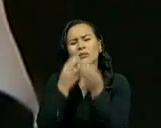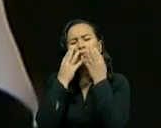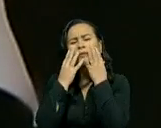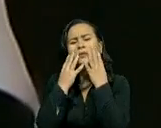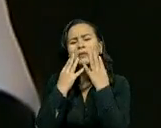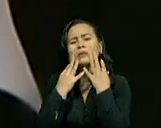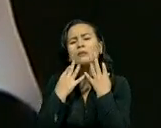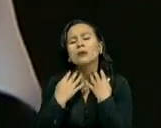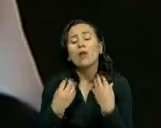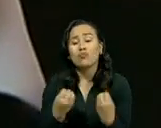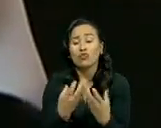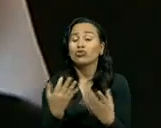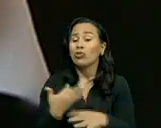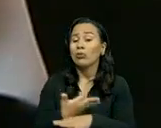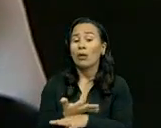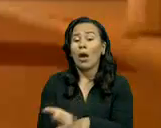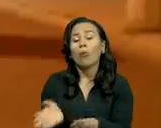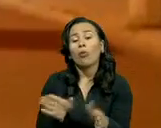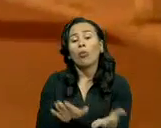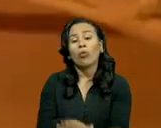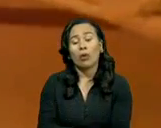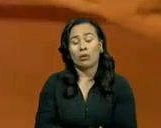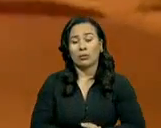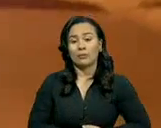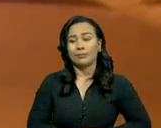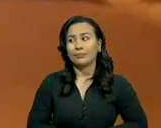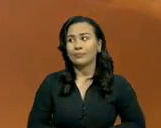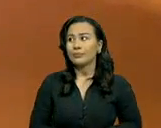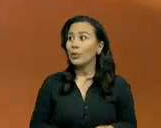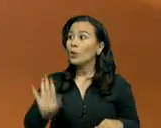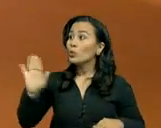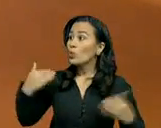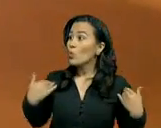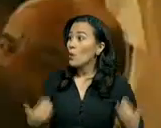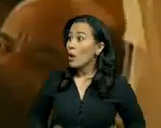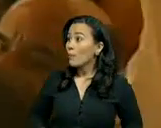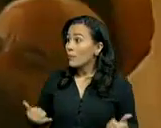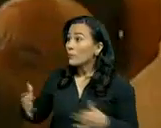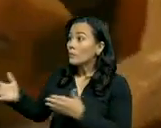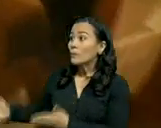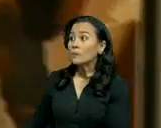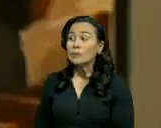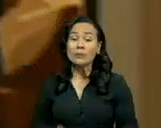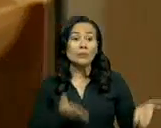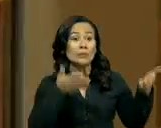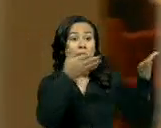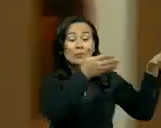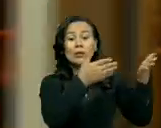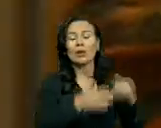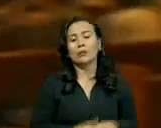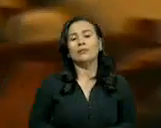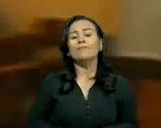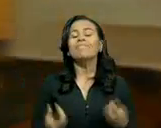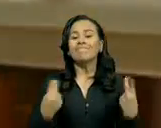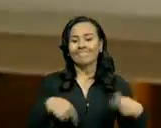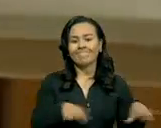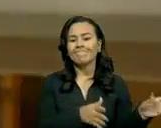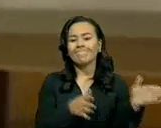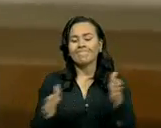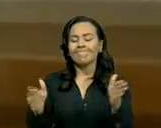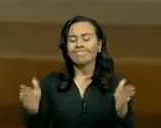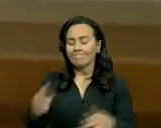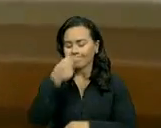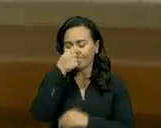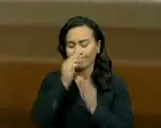días, pues, prácticamente muerto. Su cuerpo fue llevado a la morgue y de inmediato a una sala de velación, donde